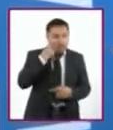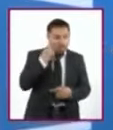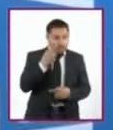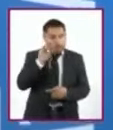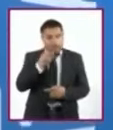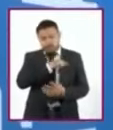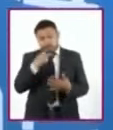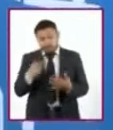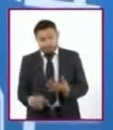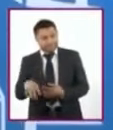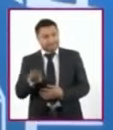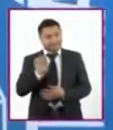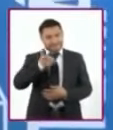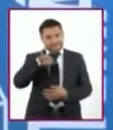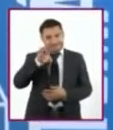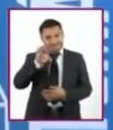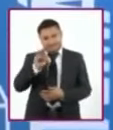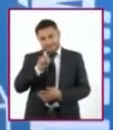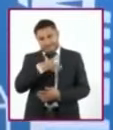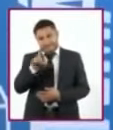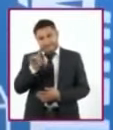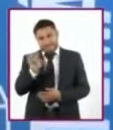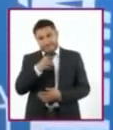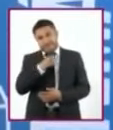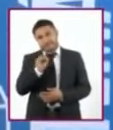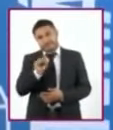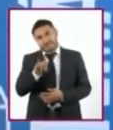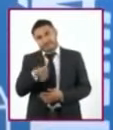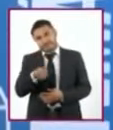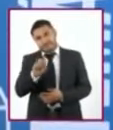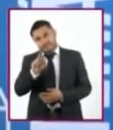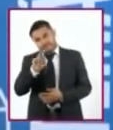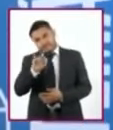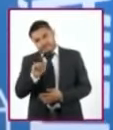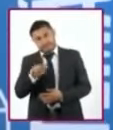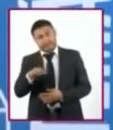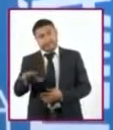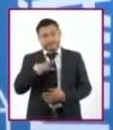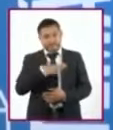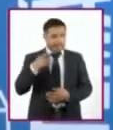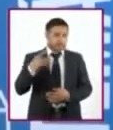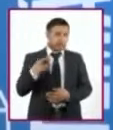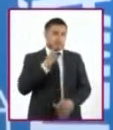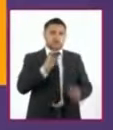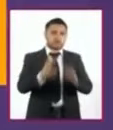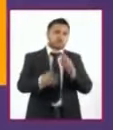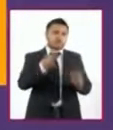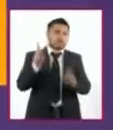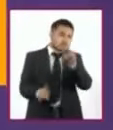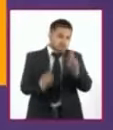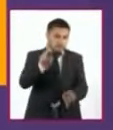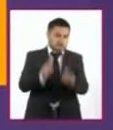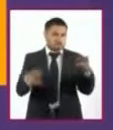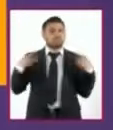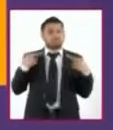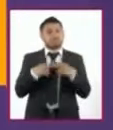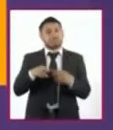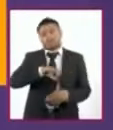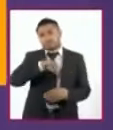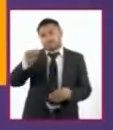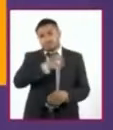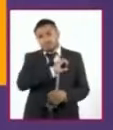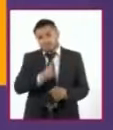simetría? Consúltenlo con su profesor cuando tengan oportunidad. Veamos ahora qué ocurre con